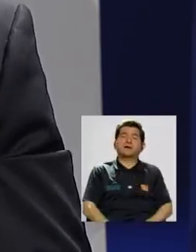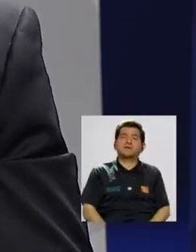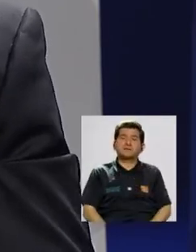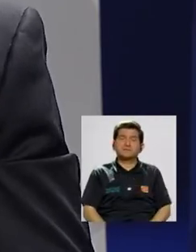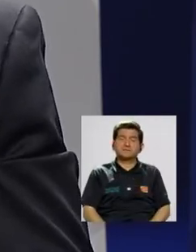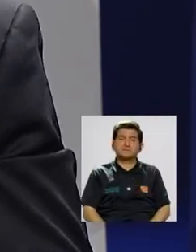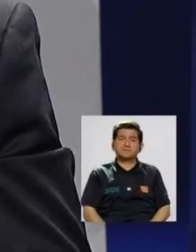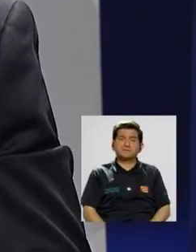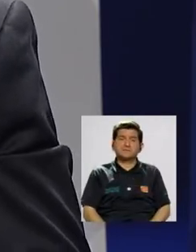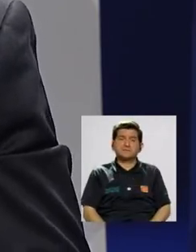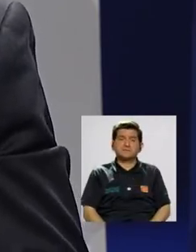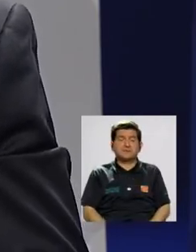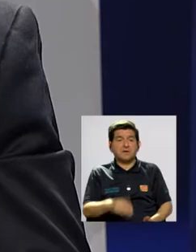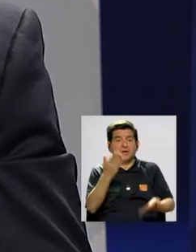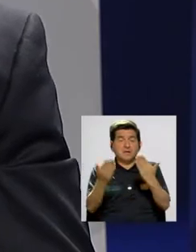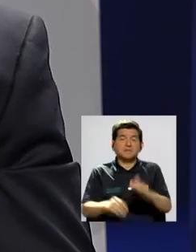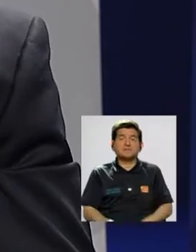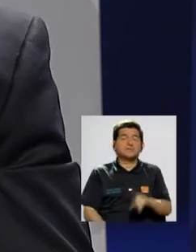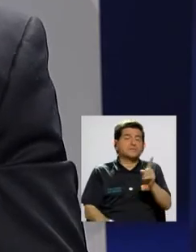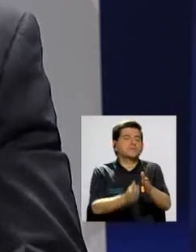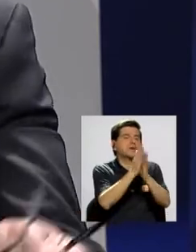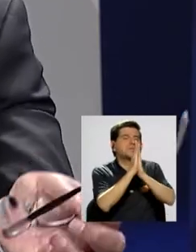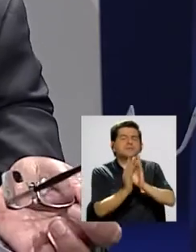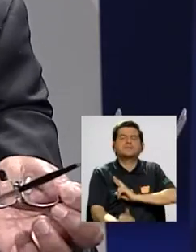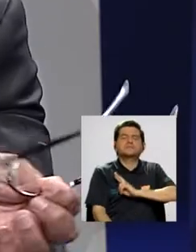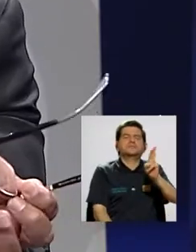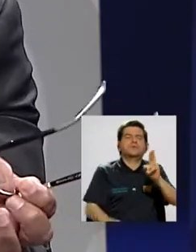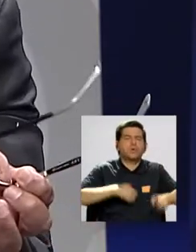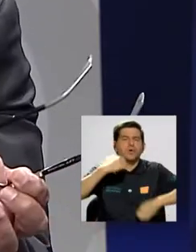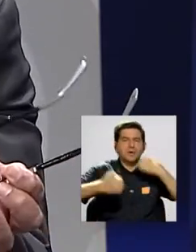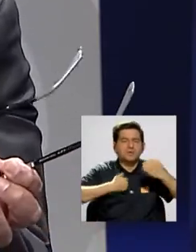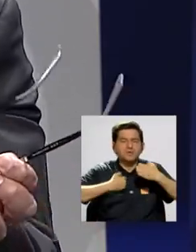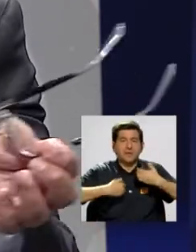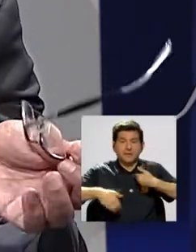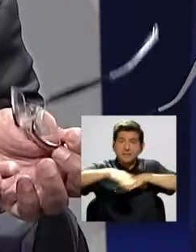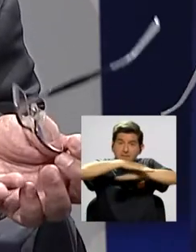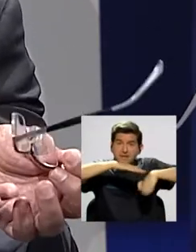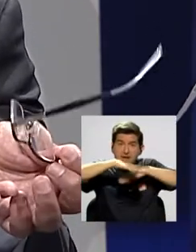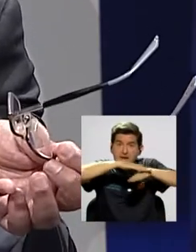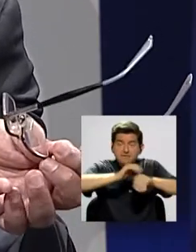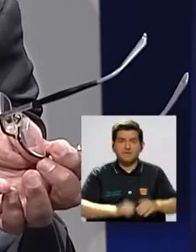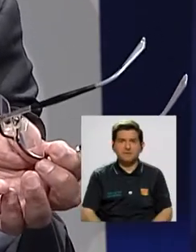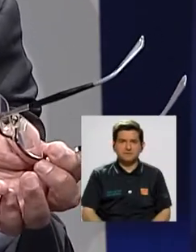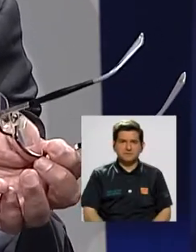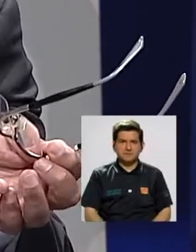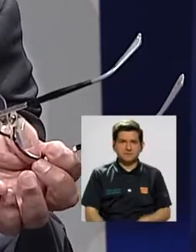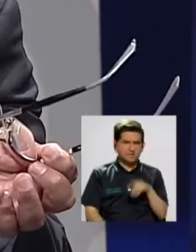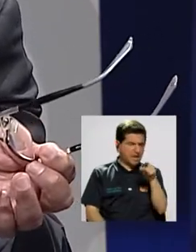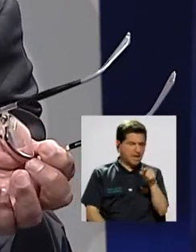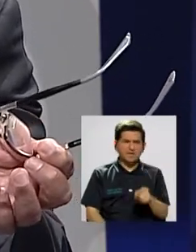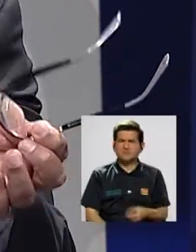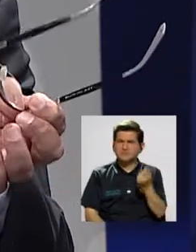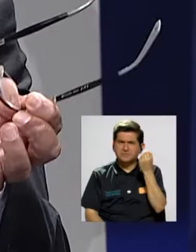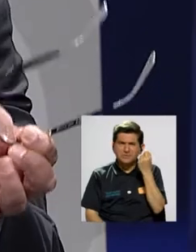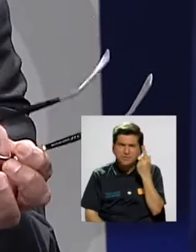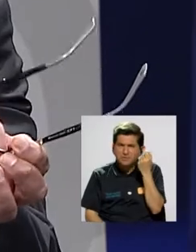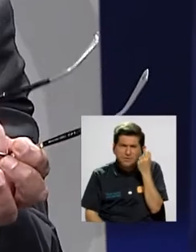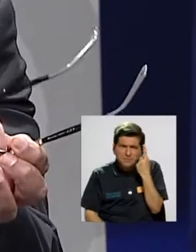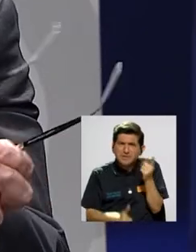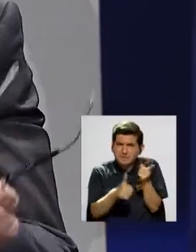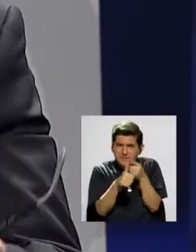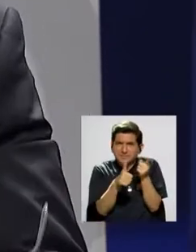una apelación religiosa, emocional, tenga sustrato. ¿por qué no vamos a tratar de entender eso primero? De